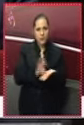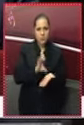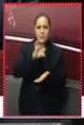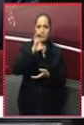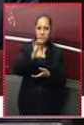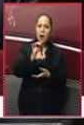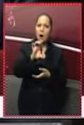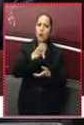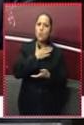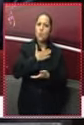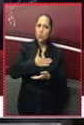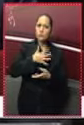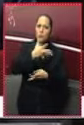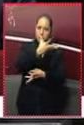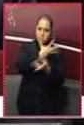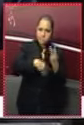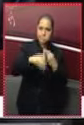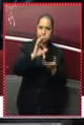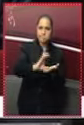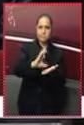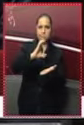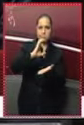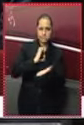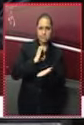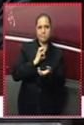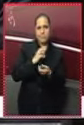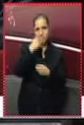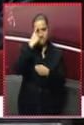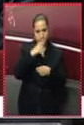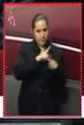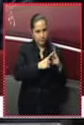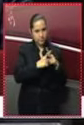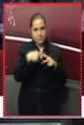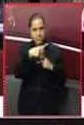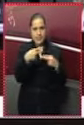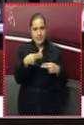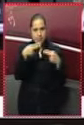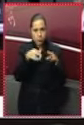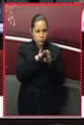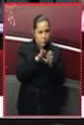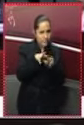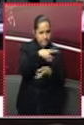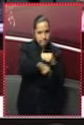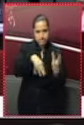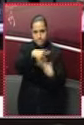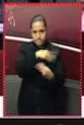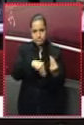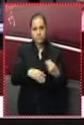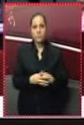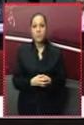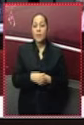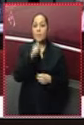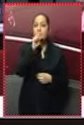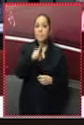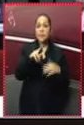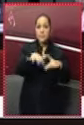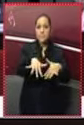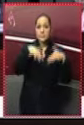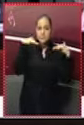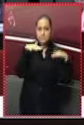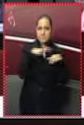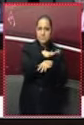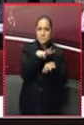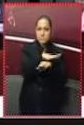los yacimientos que se privatizaran. También el Pleno validó una modificación al artículo